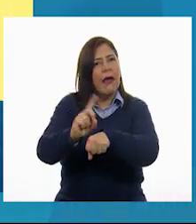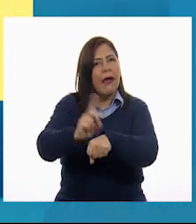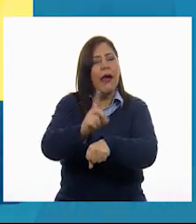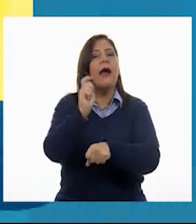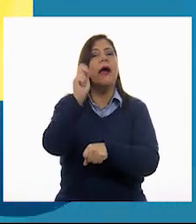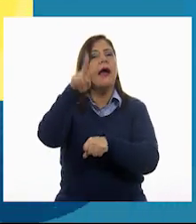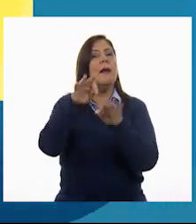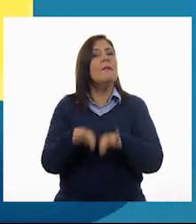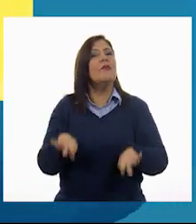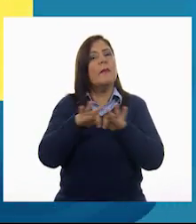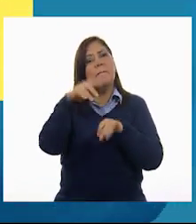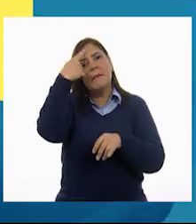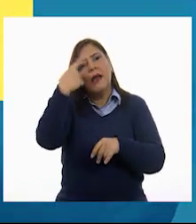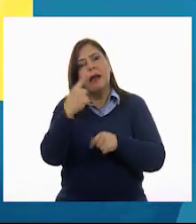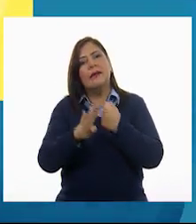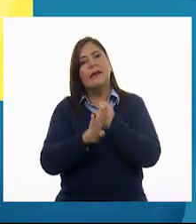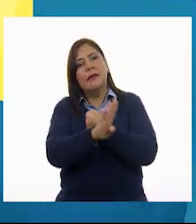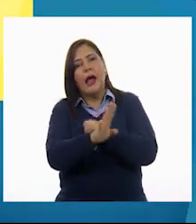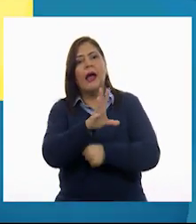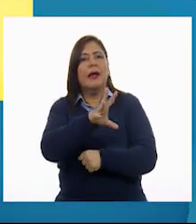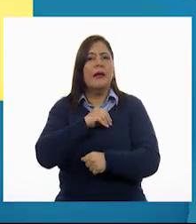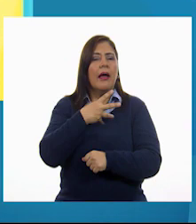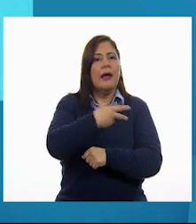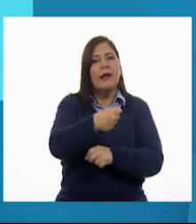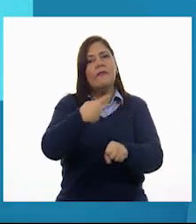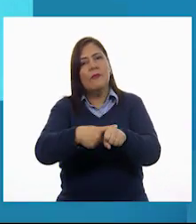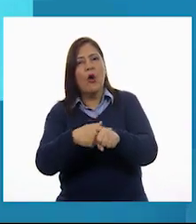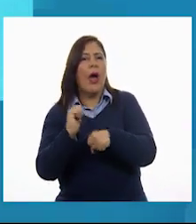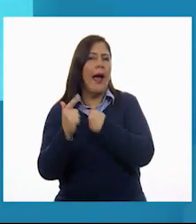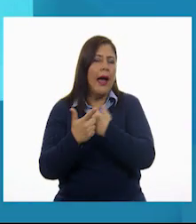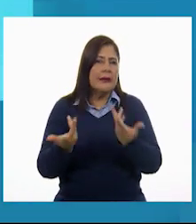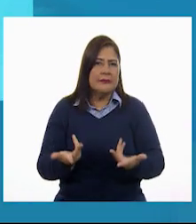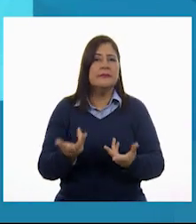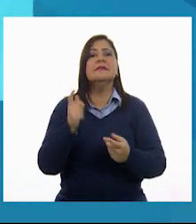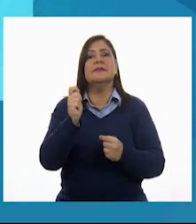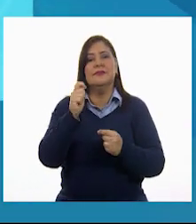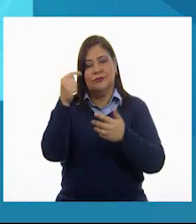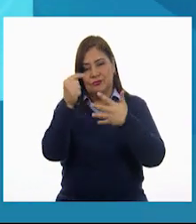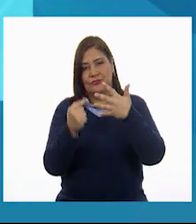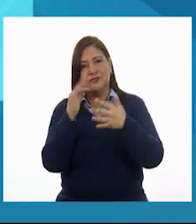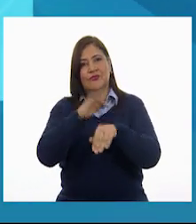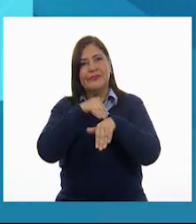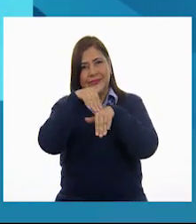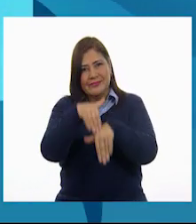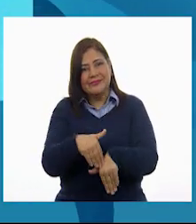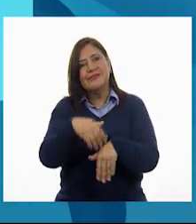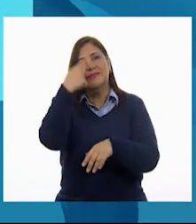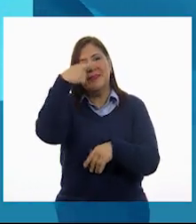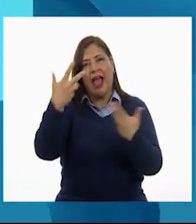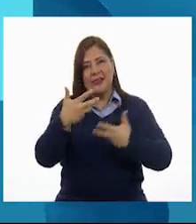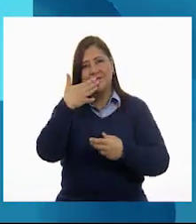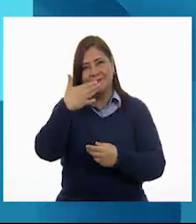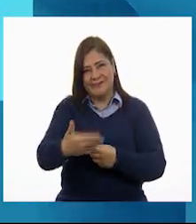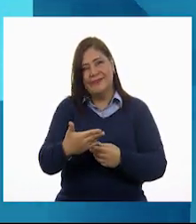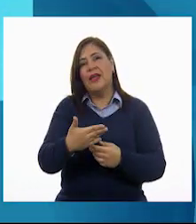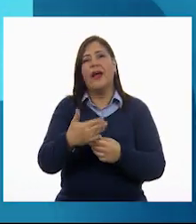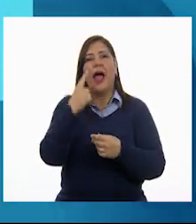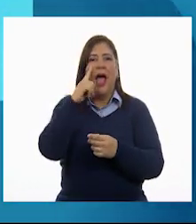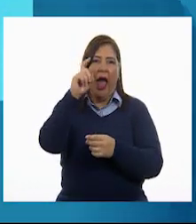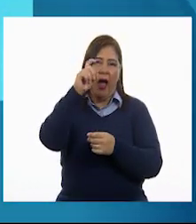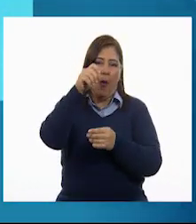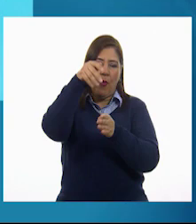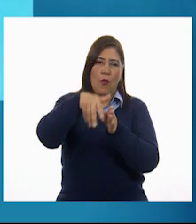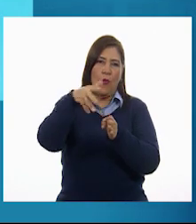es importante para prevenir cualquier enfermedad. Sigue estos pasos para hacerlo correctamente. Moja